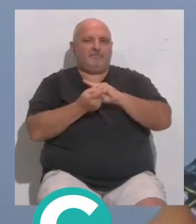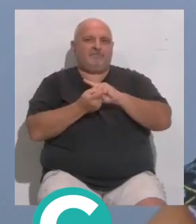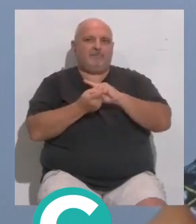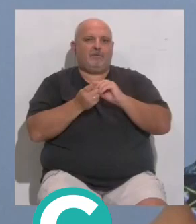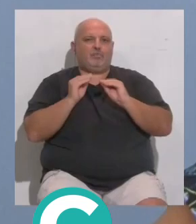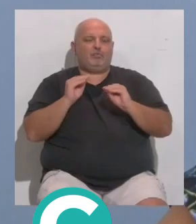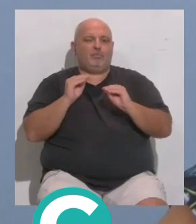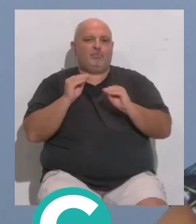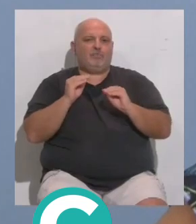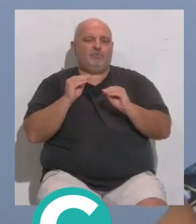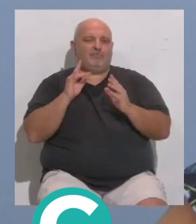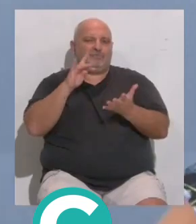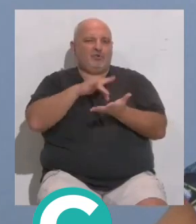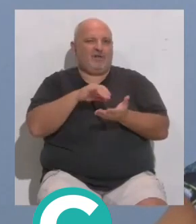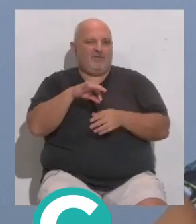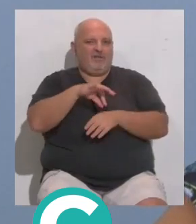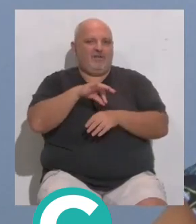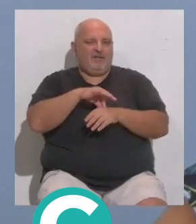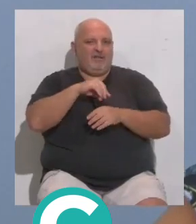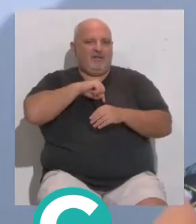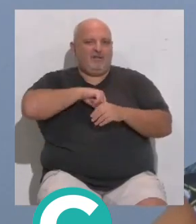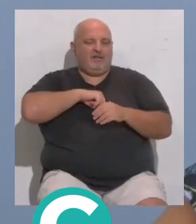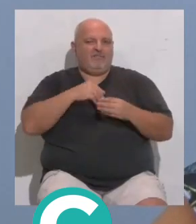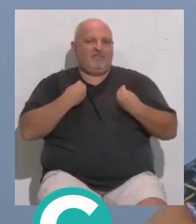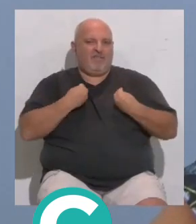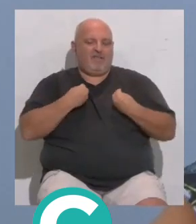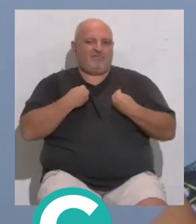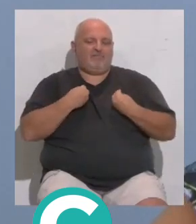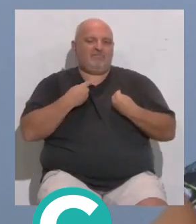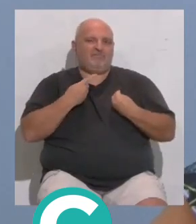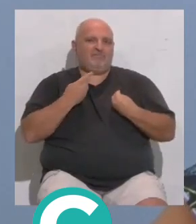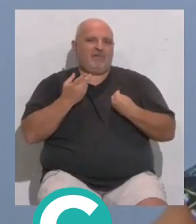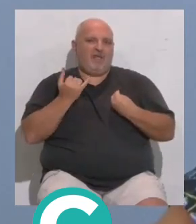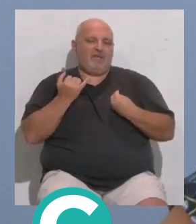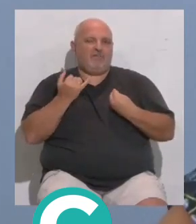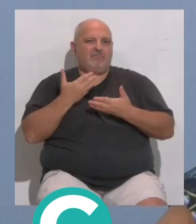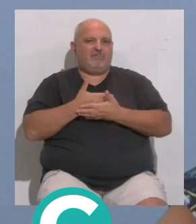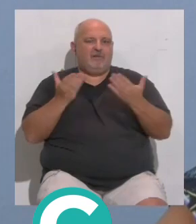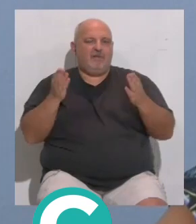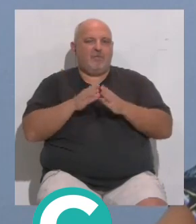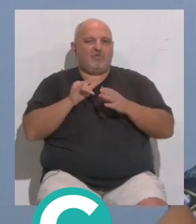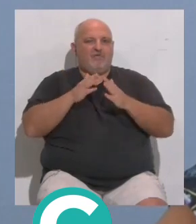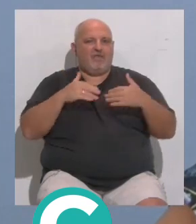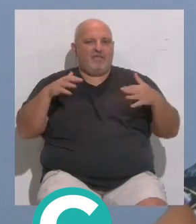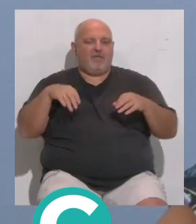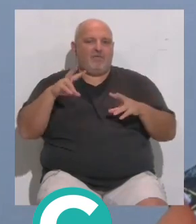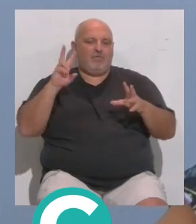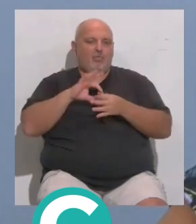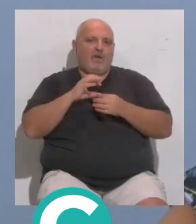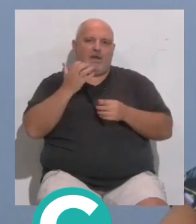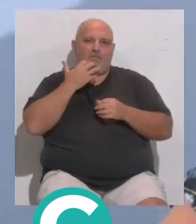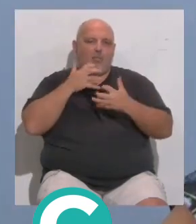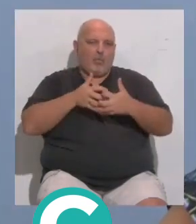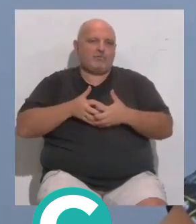esa vicisitud en una inflexión en su vida, y son, por tanto, en todo el puerto y en toda la bahía, un auténtico ejemplo